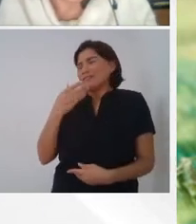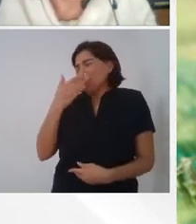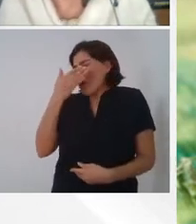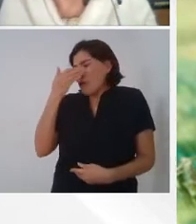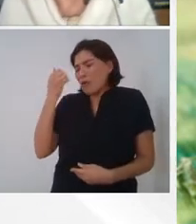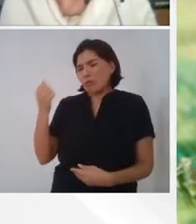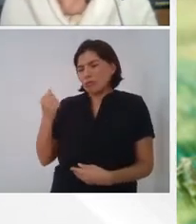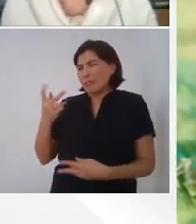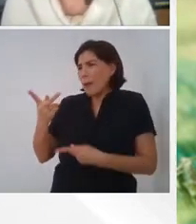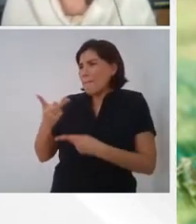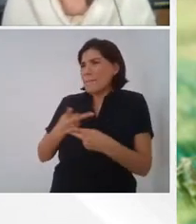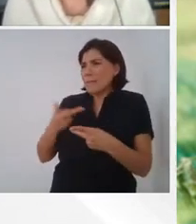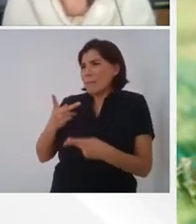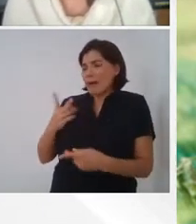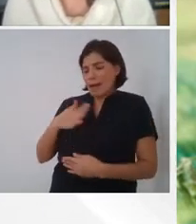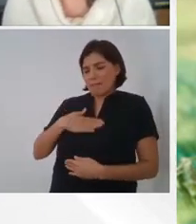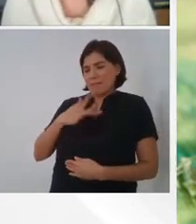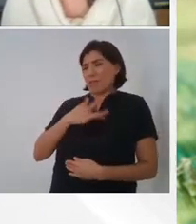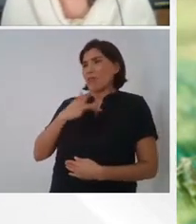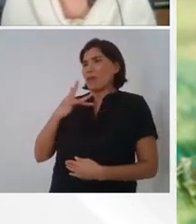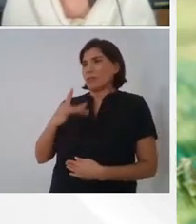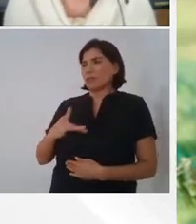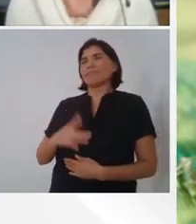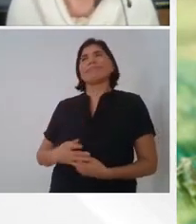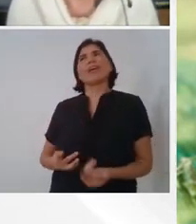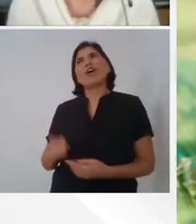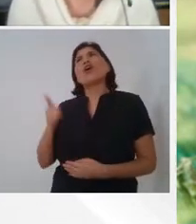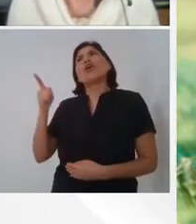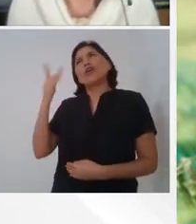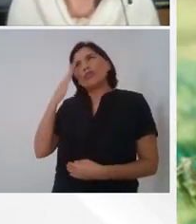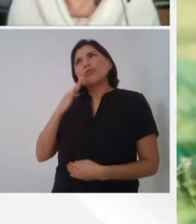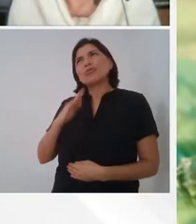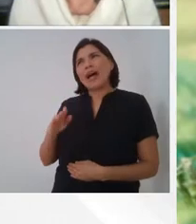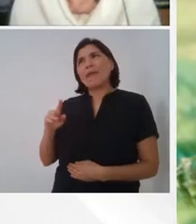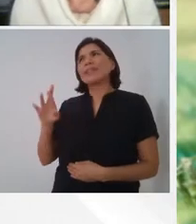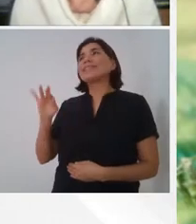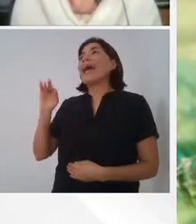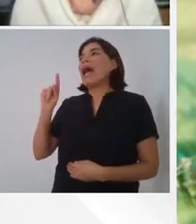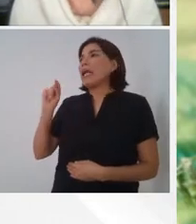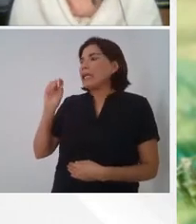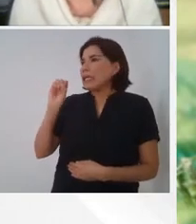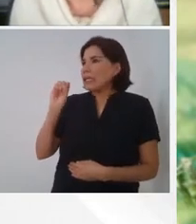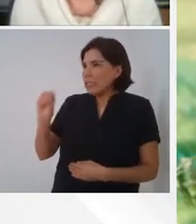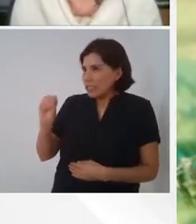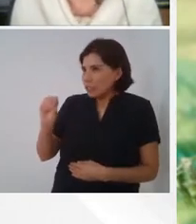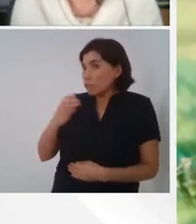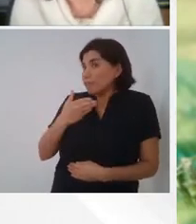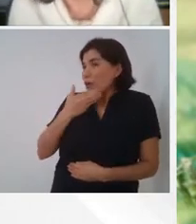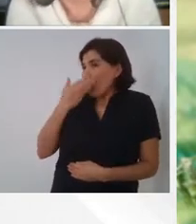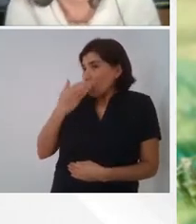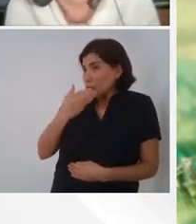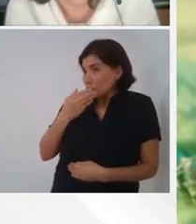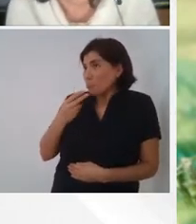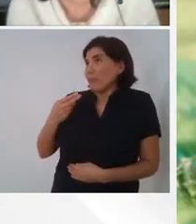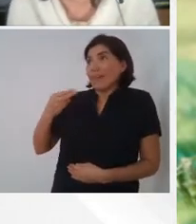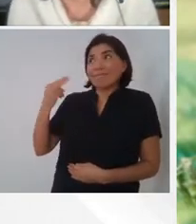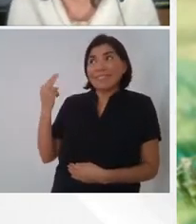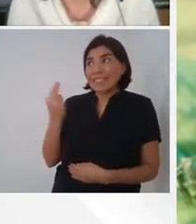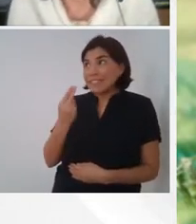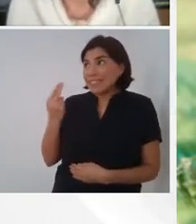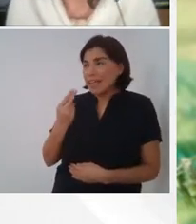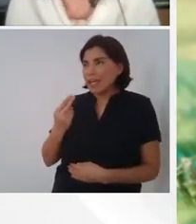Tú sabes, los ritos son necesarios en la vida. Y el principito pregunta, ¿qué es un